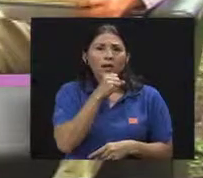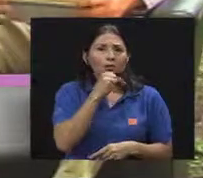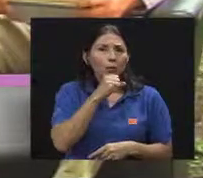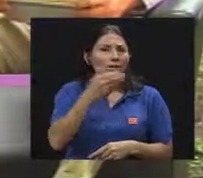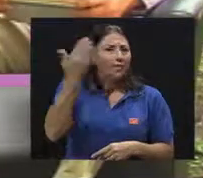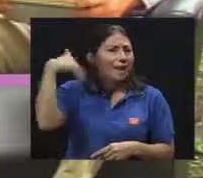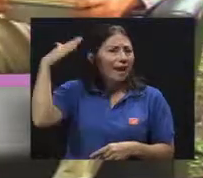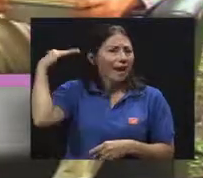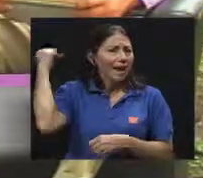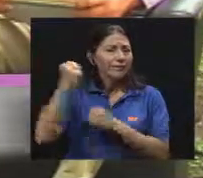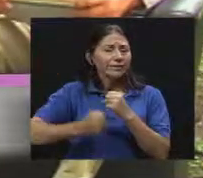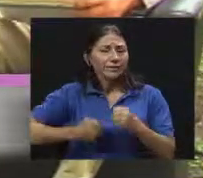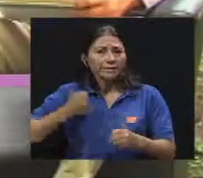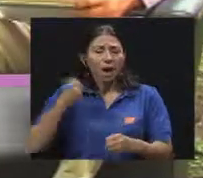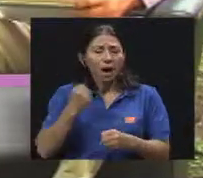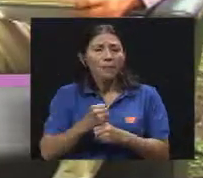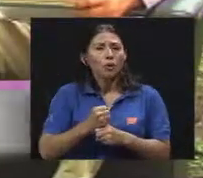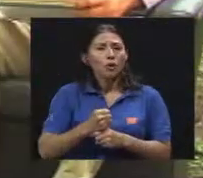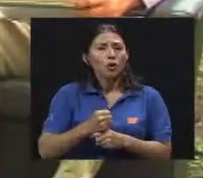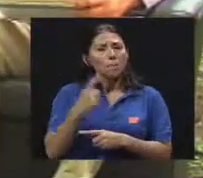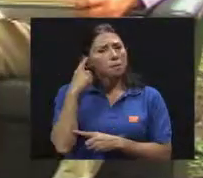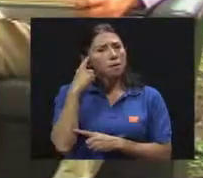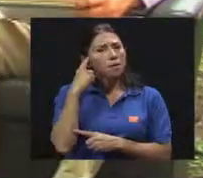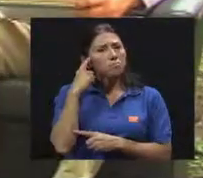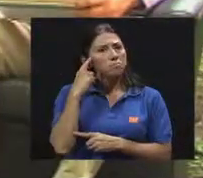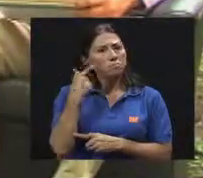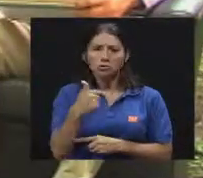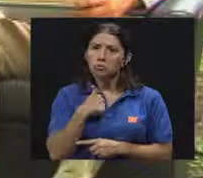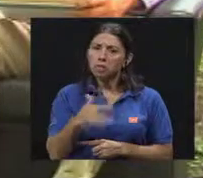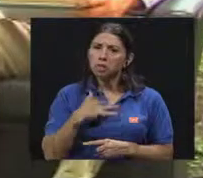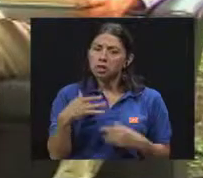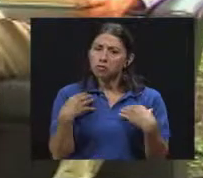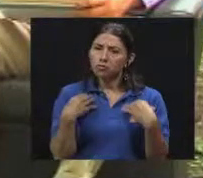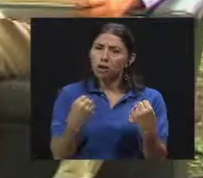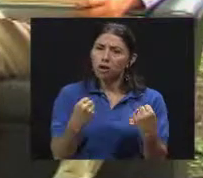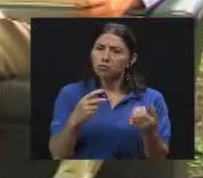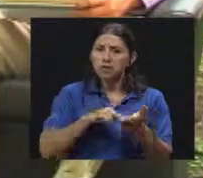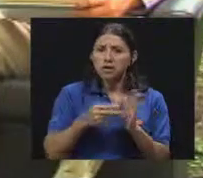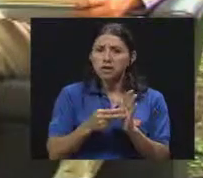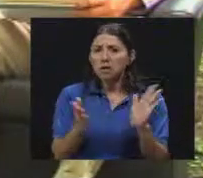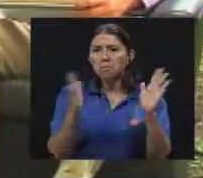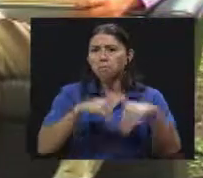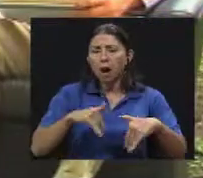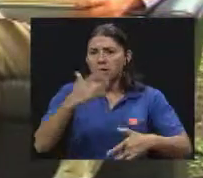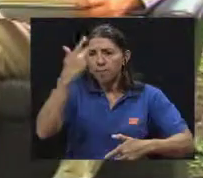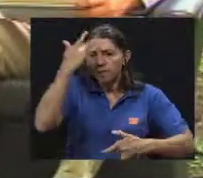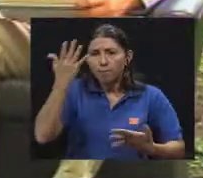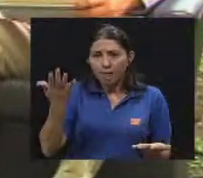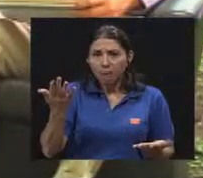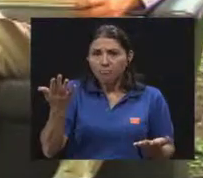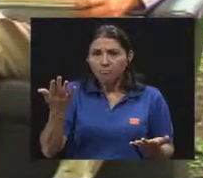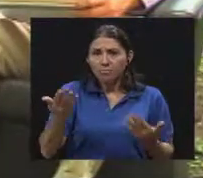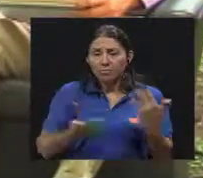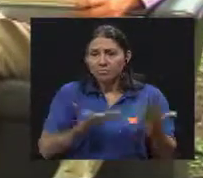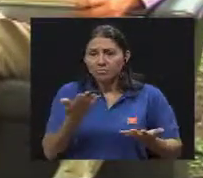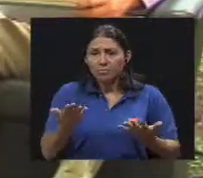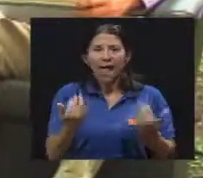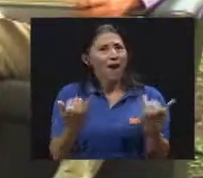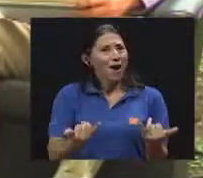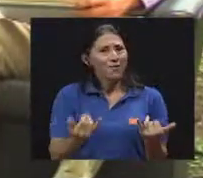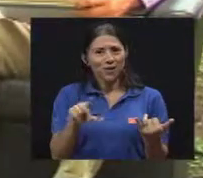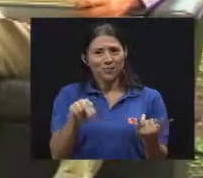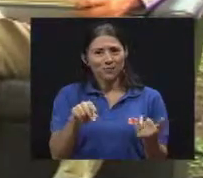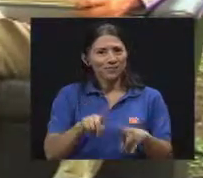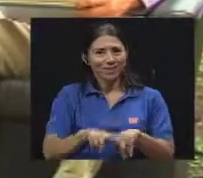época que María del Mar comenta, lo observaban, es decir, como si no tengo enfermedad, entonces tengo salud. Uh-huh. Ahora